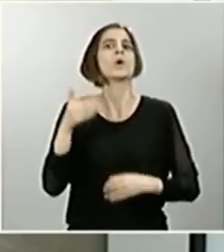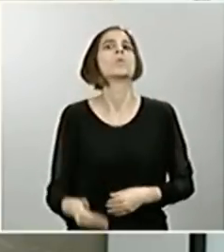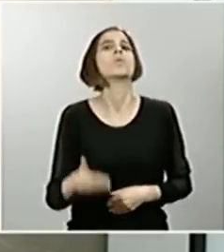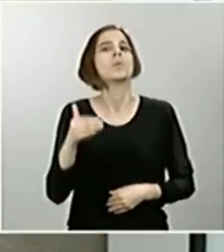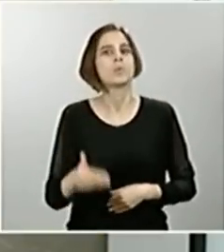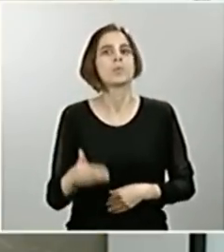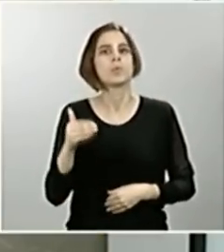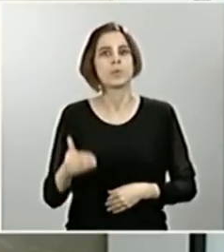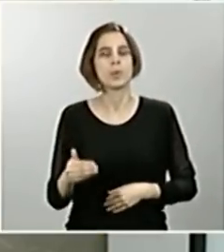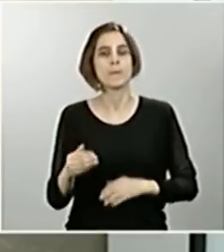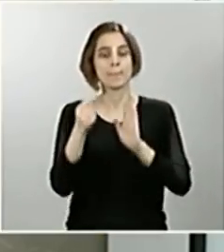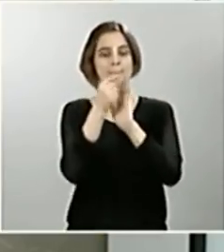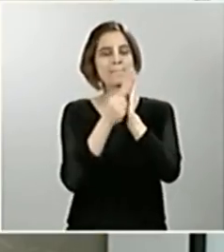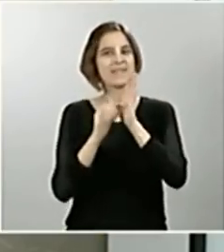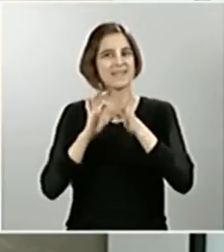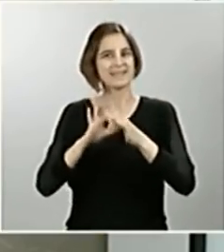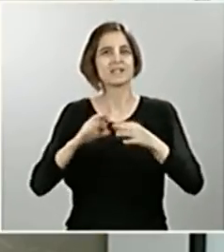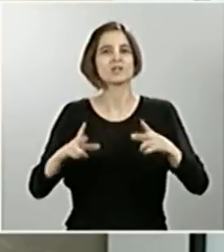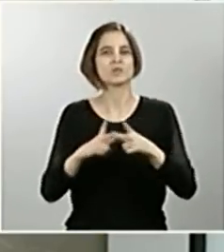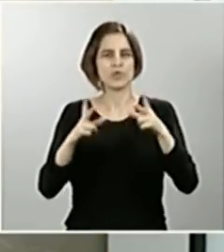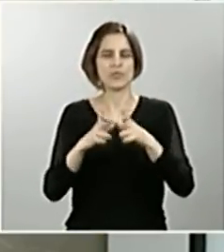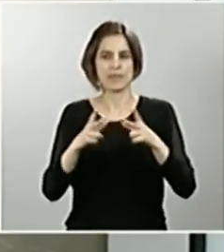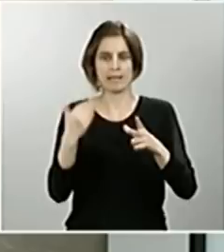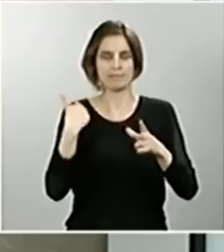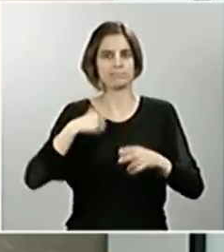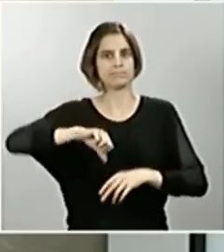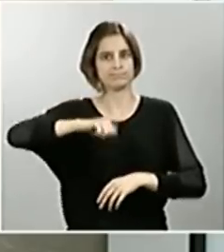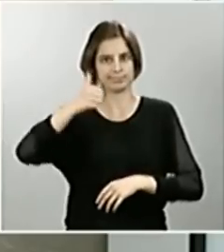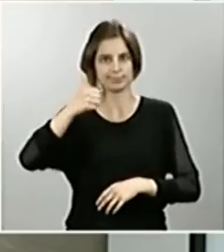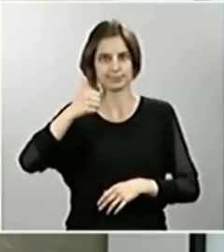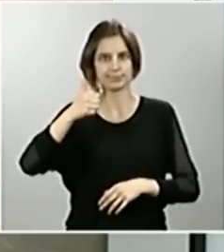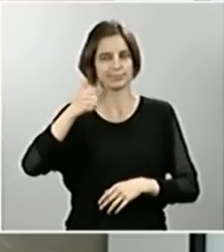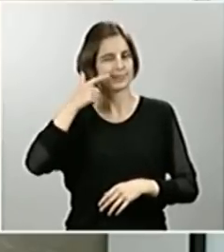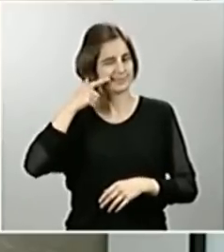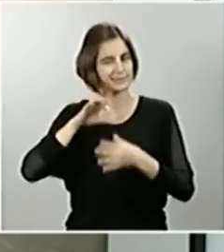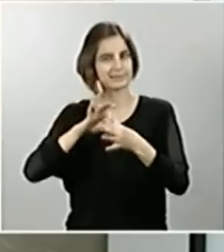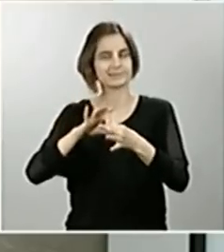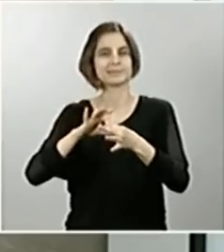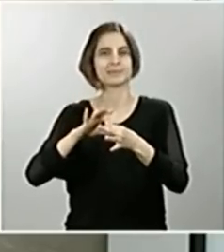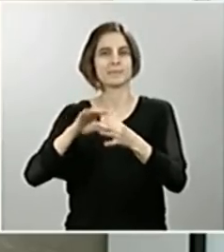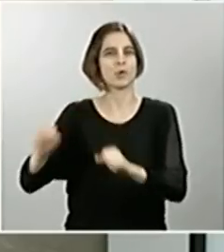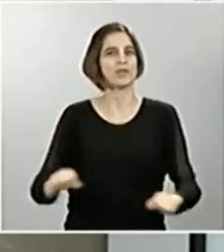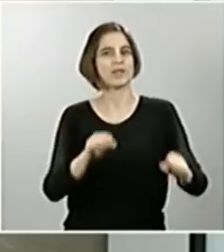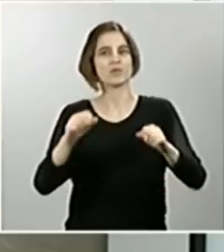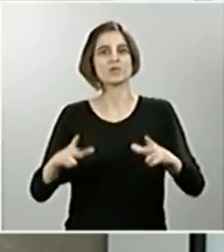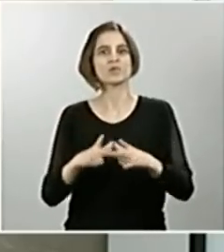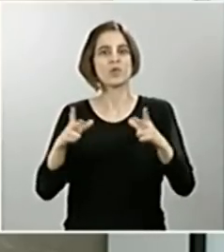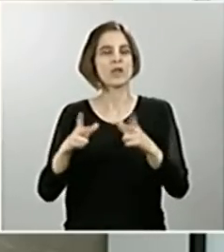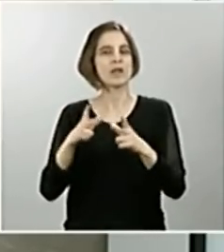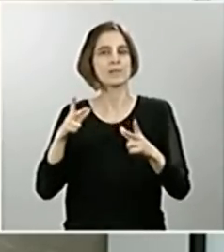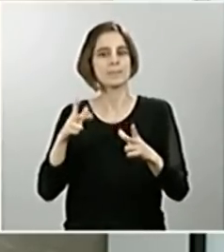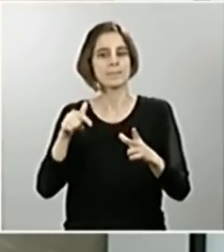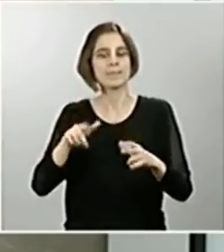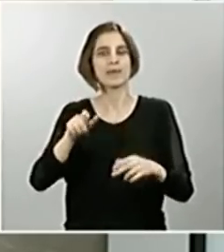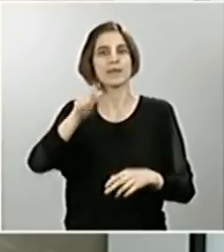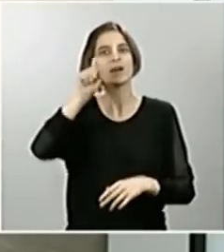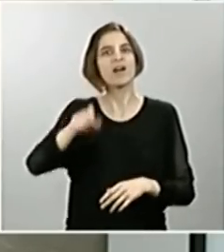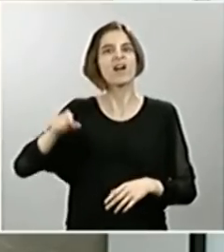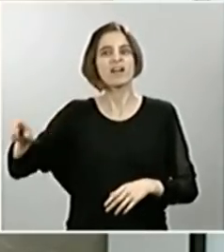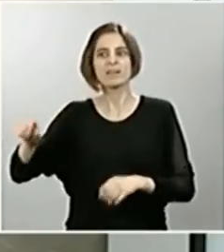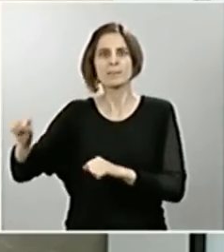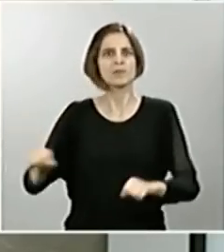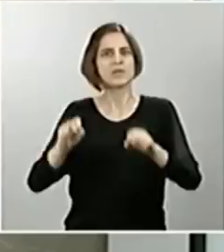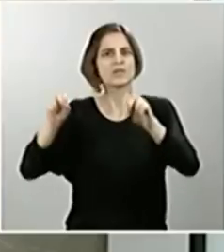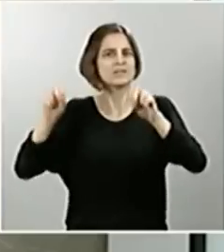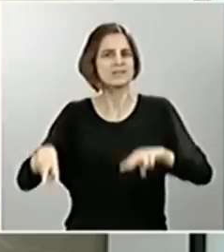social, abundando no escudo social, para que nadie quede desprotegido en o nosso país. Un bloque de medidas